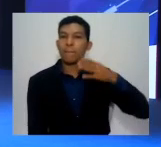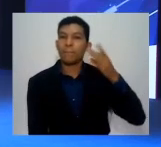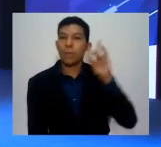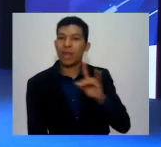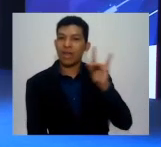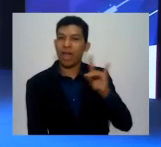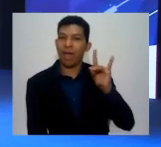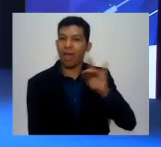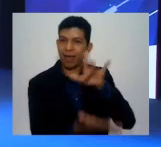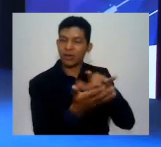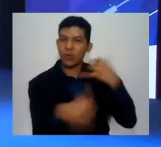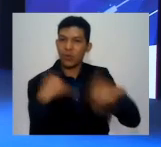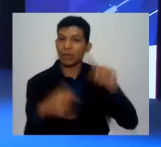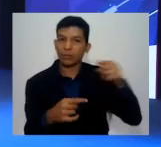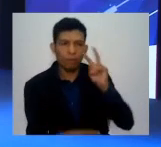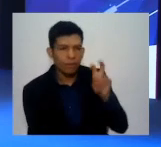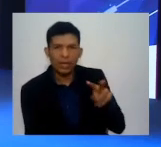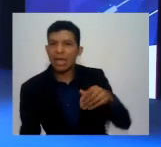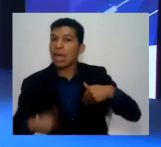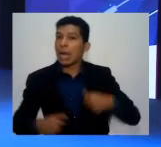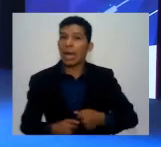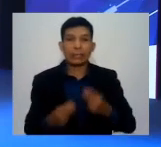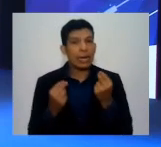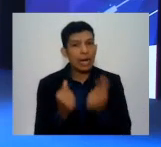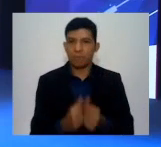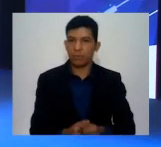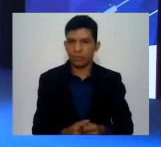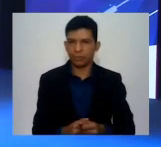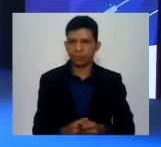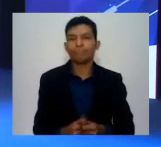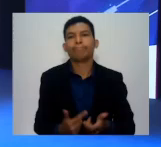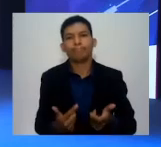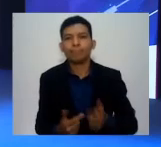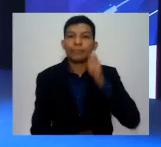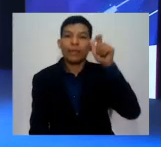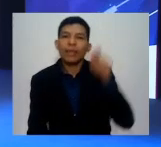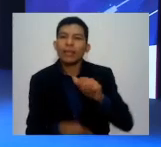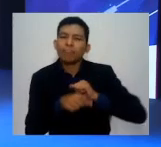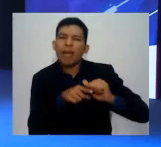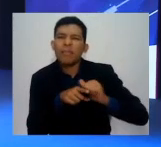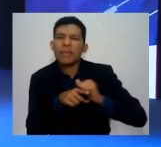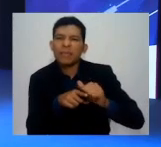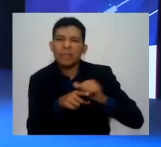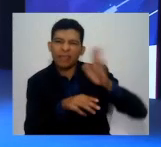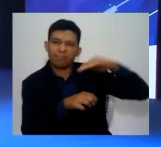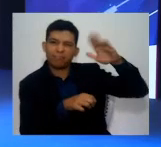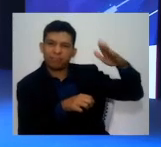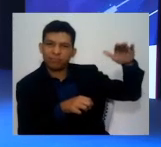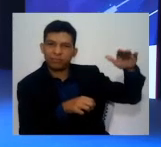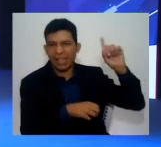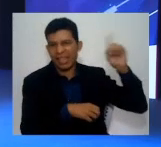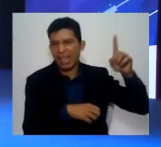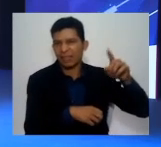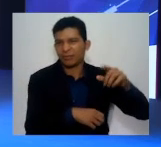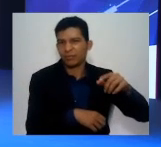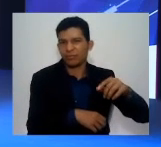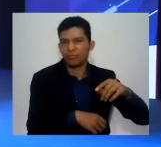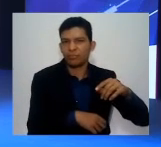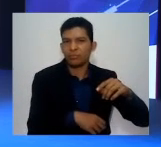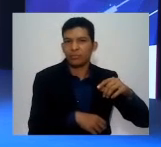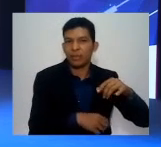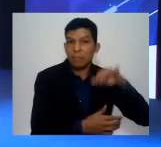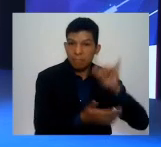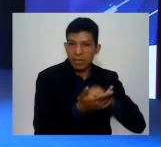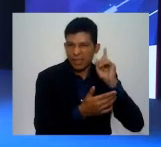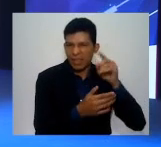por video, ha sido algo que ha contribuido de alguna manera al espectáculo y además como a la justicia, como a que las